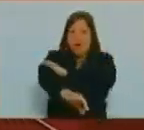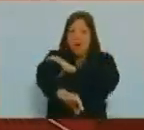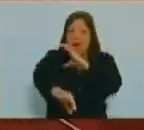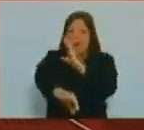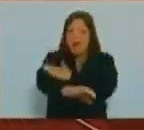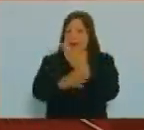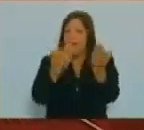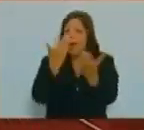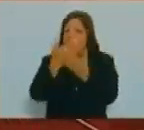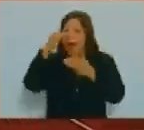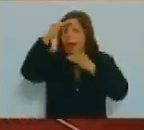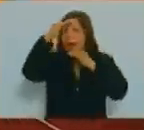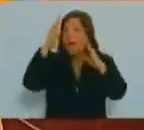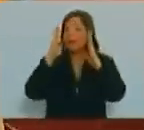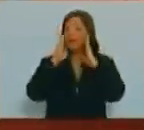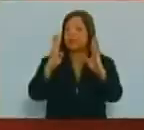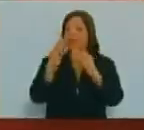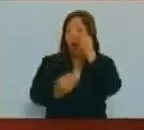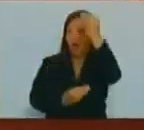criminal de venezuela